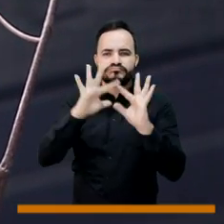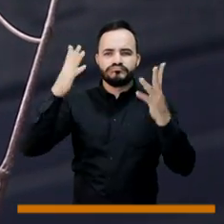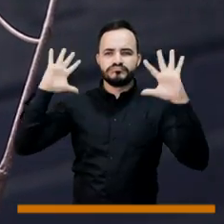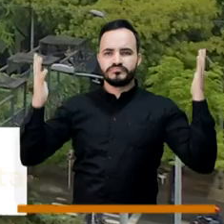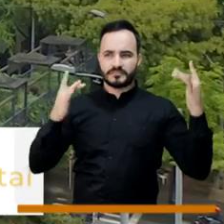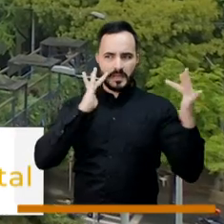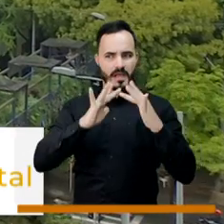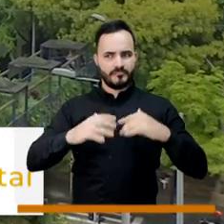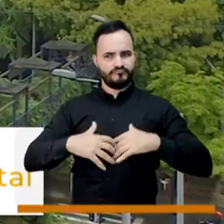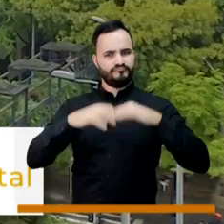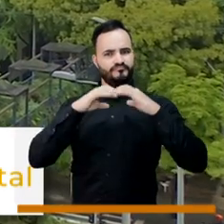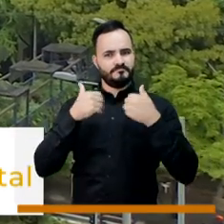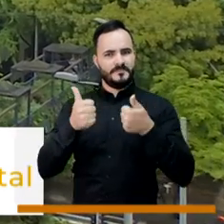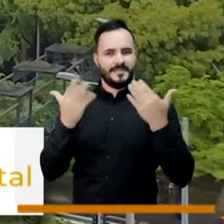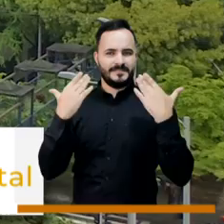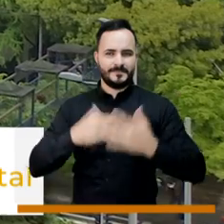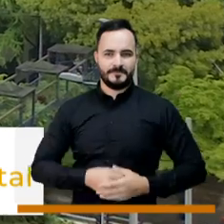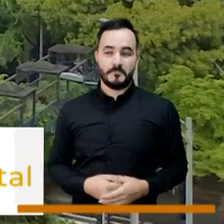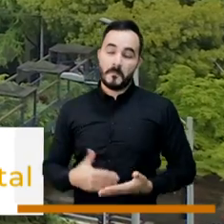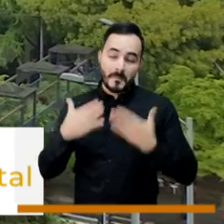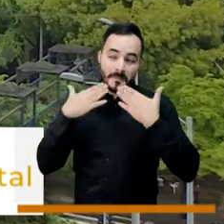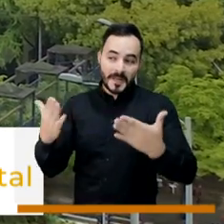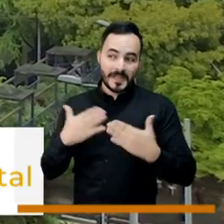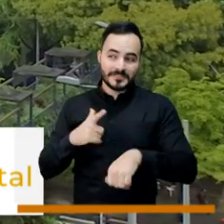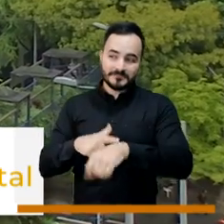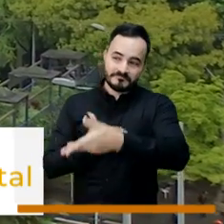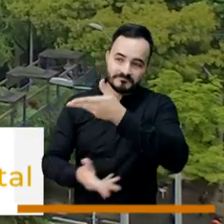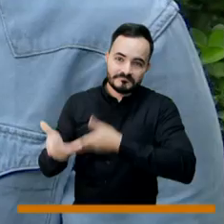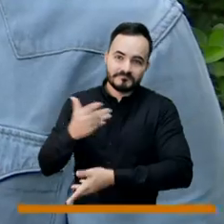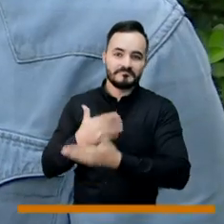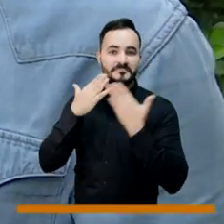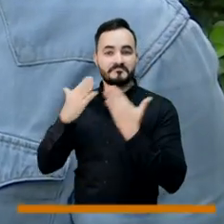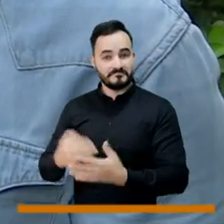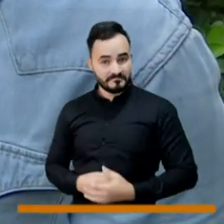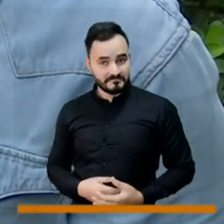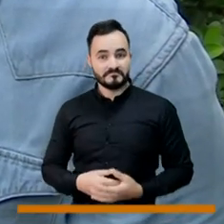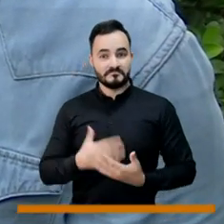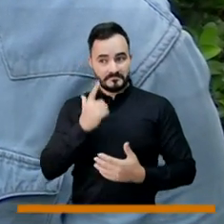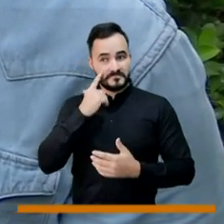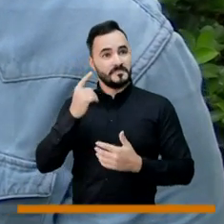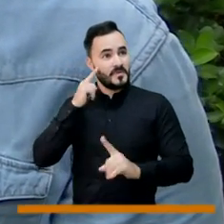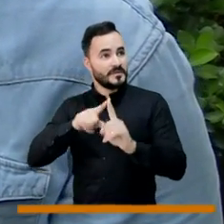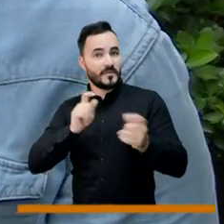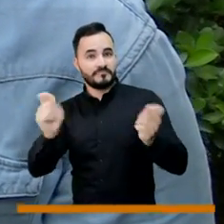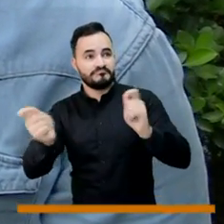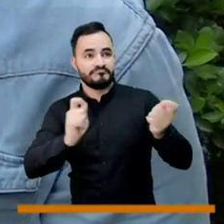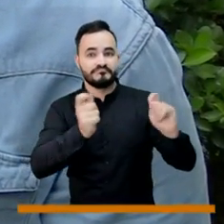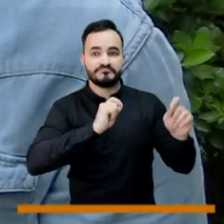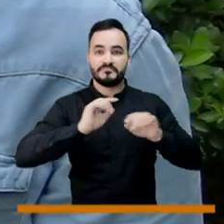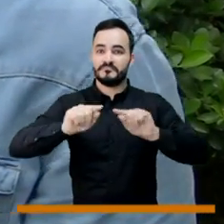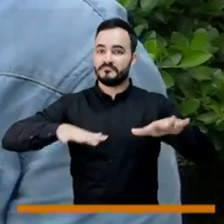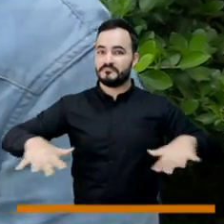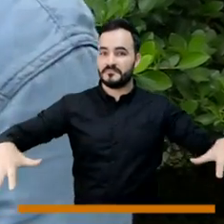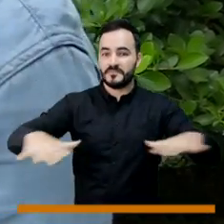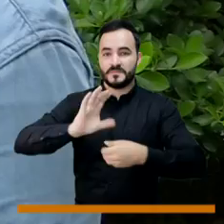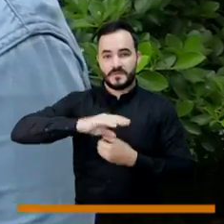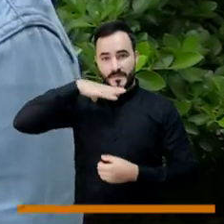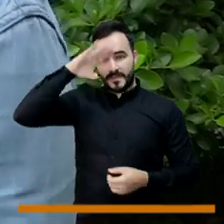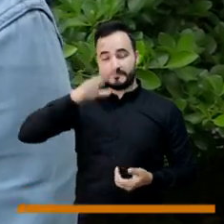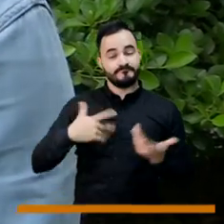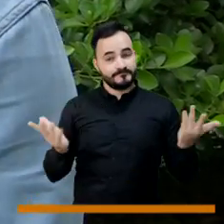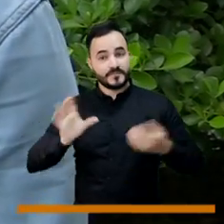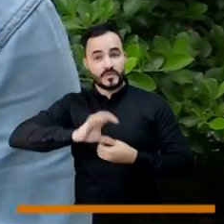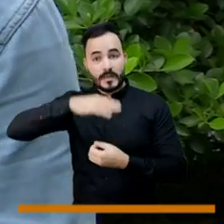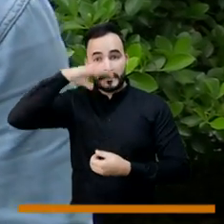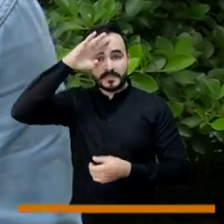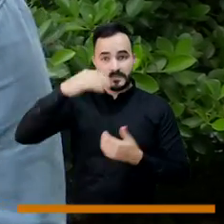albergar estos sistemas verdes que se están consolidando de una manera muy importante. Ingeniero, muchas gracias por su tiempo, por acompañarnos y por todo este